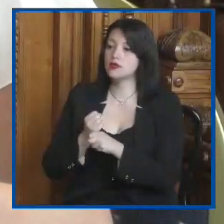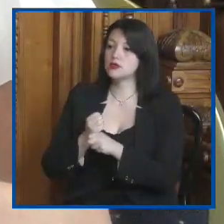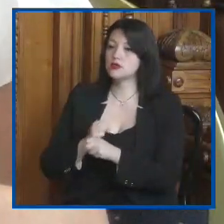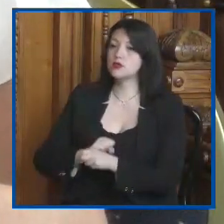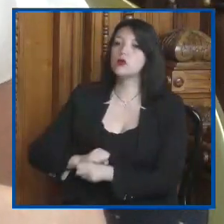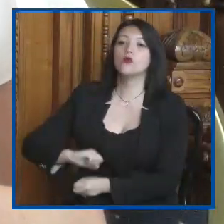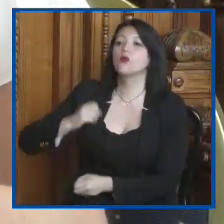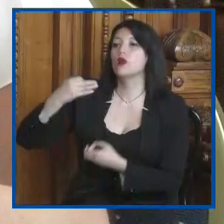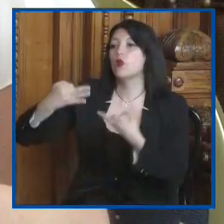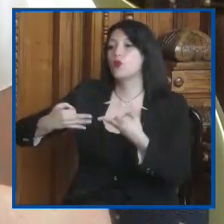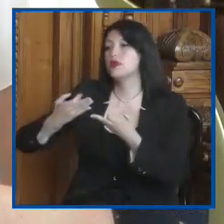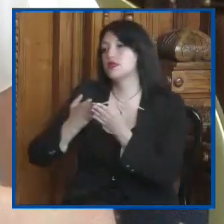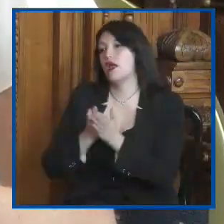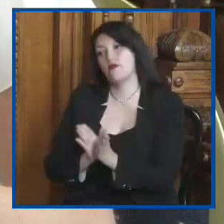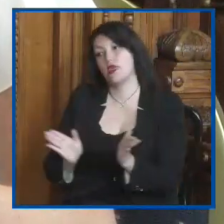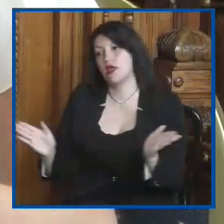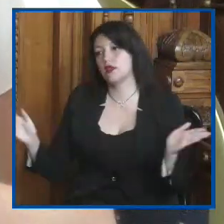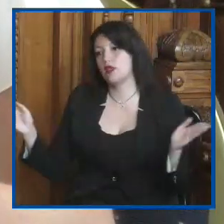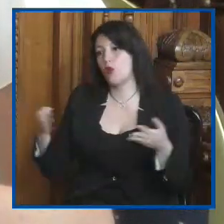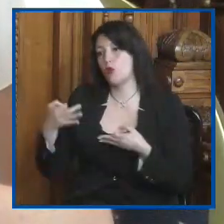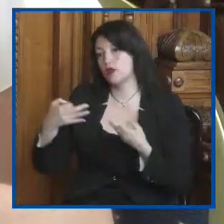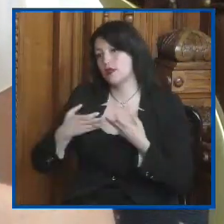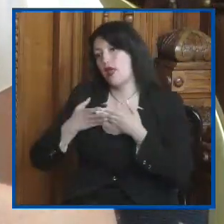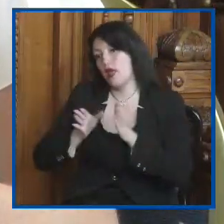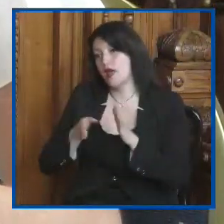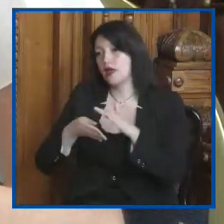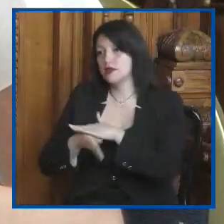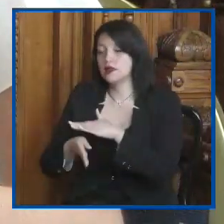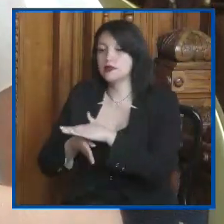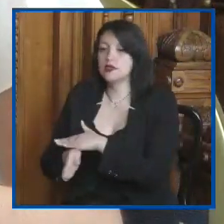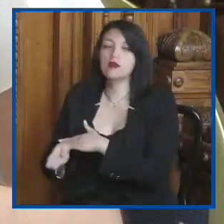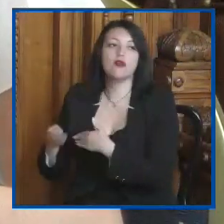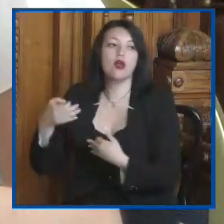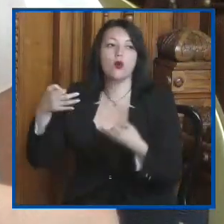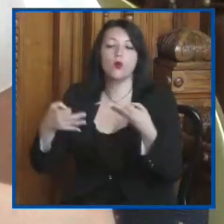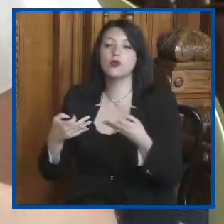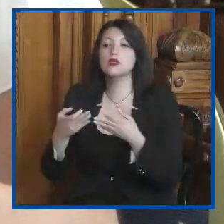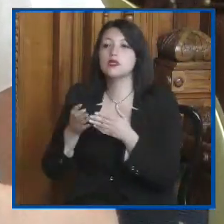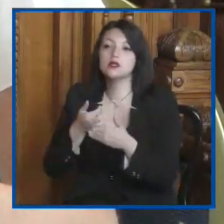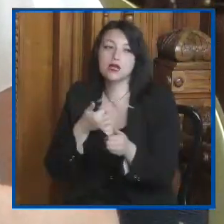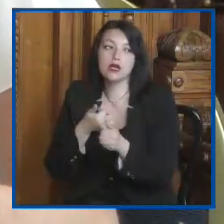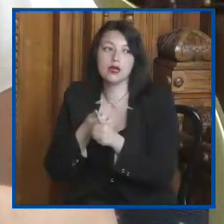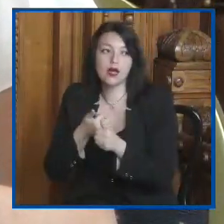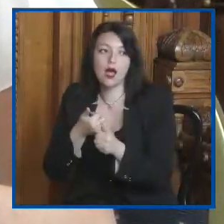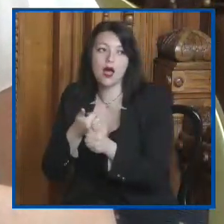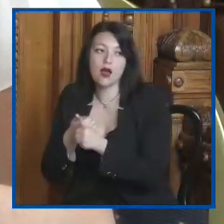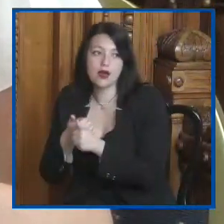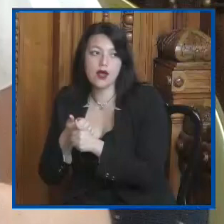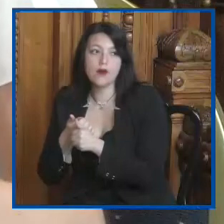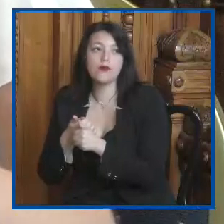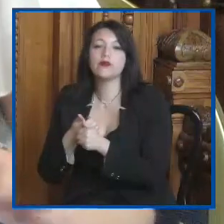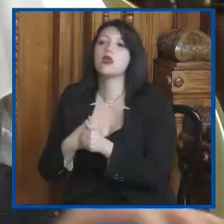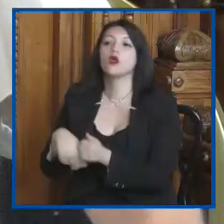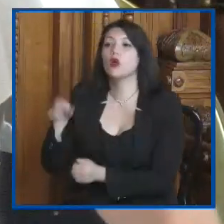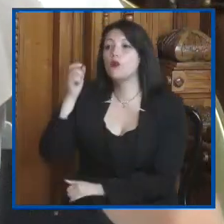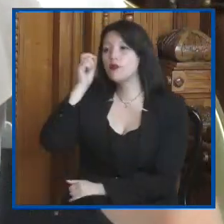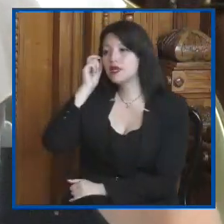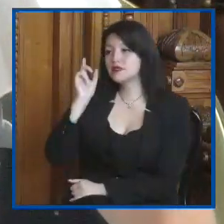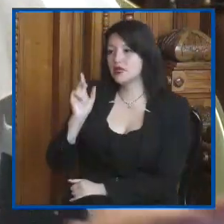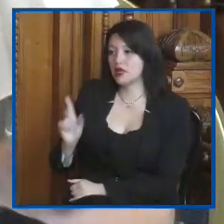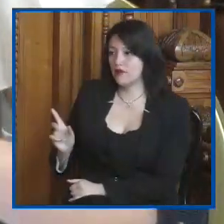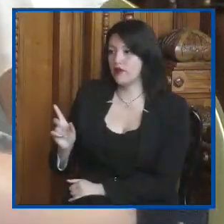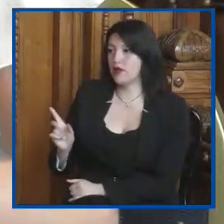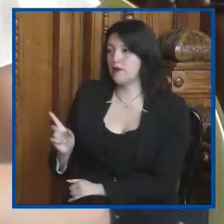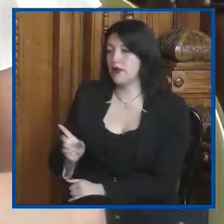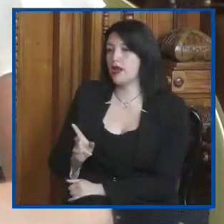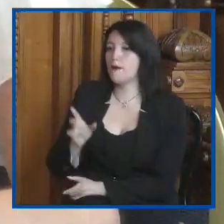por una justicia abierta, es decir, por una justicia accesible, por una justicia cercana, por una justicia comprensible